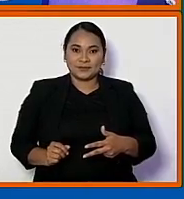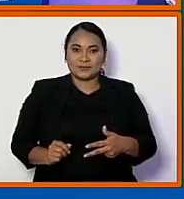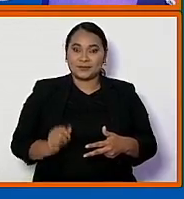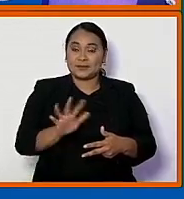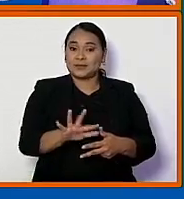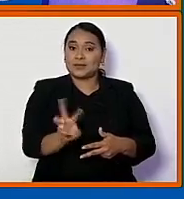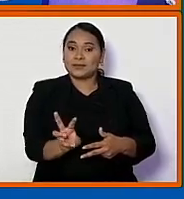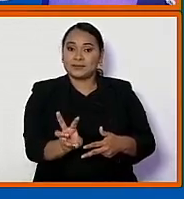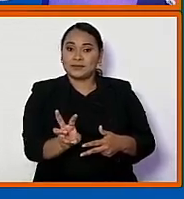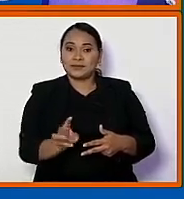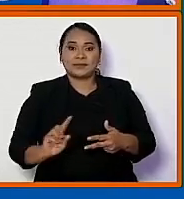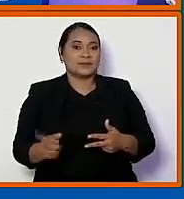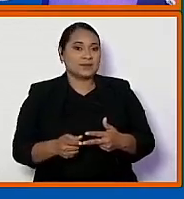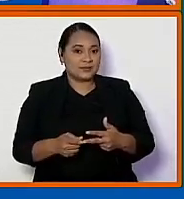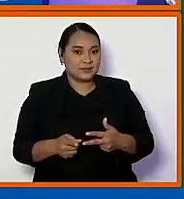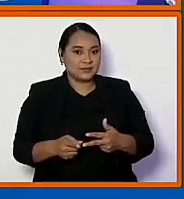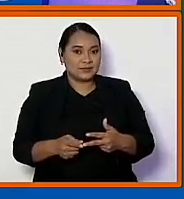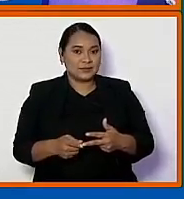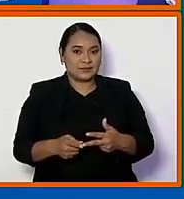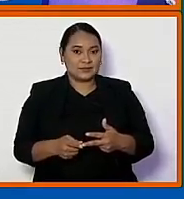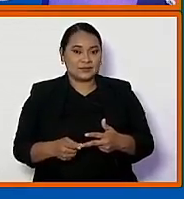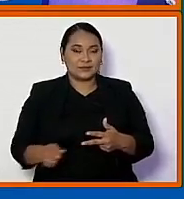56, tercer y último número decisivo.